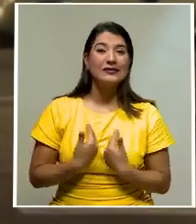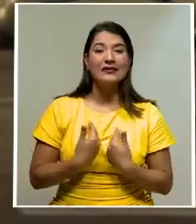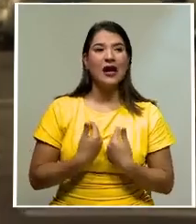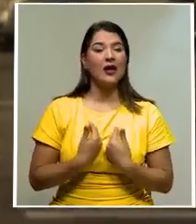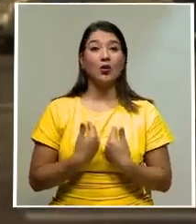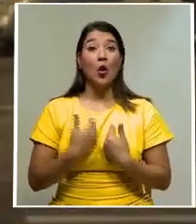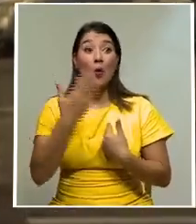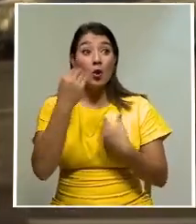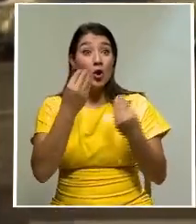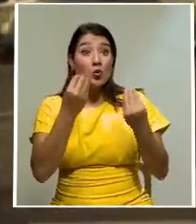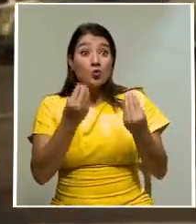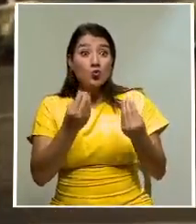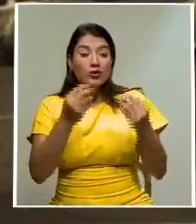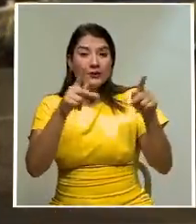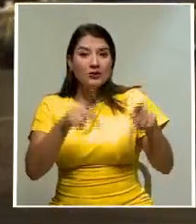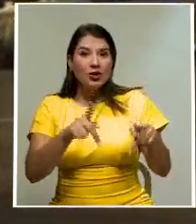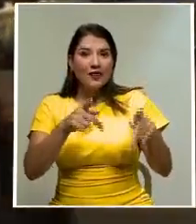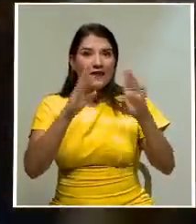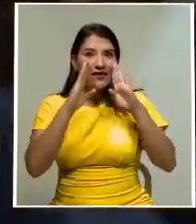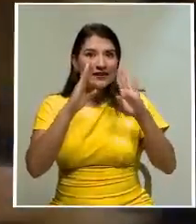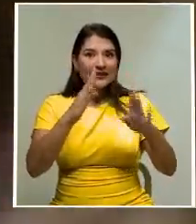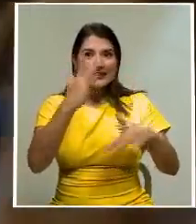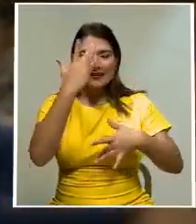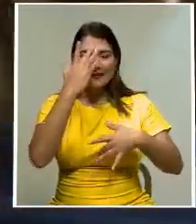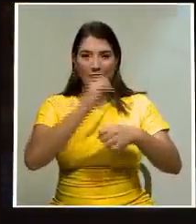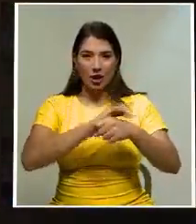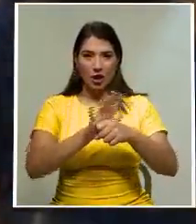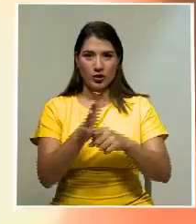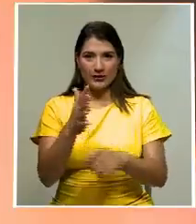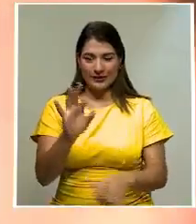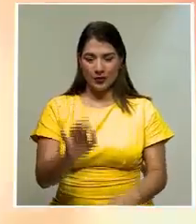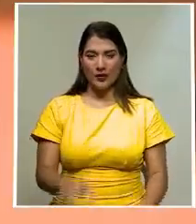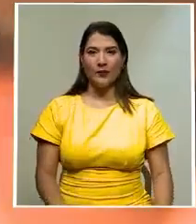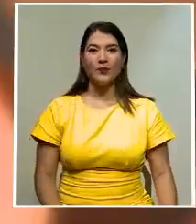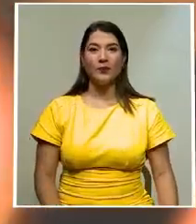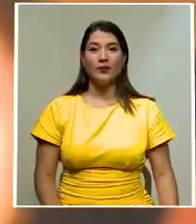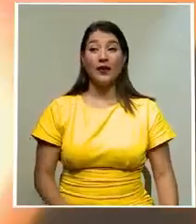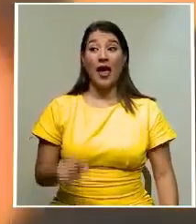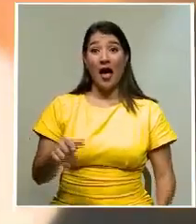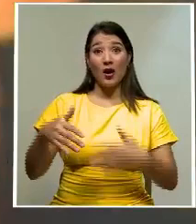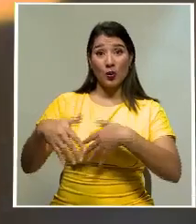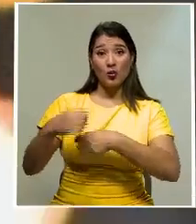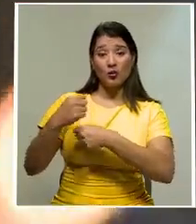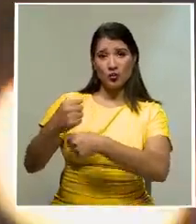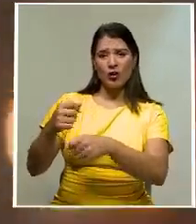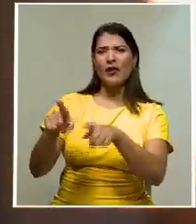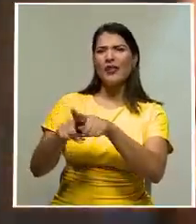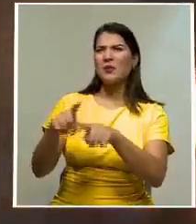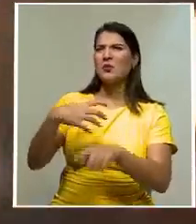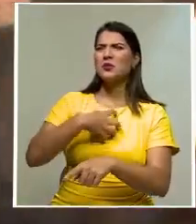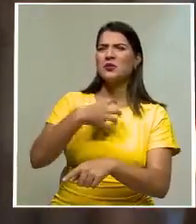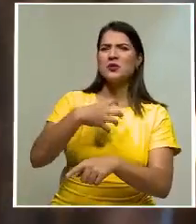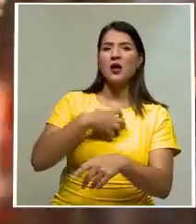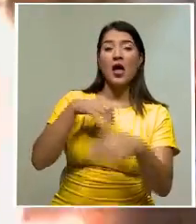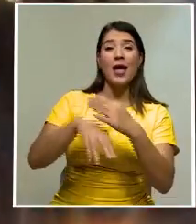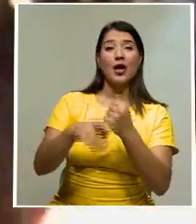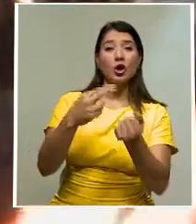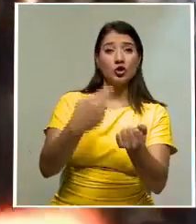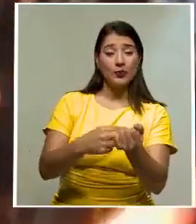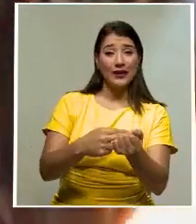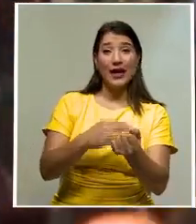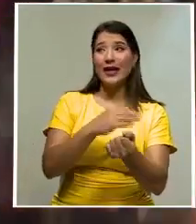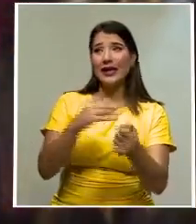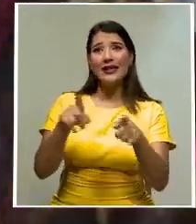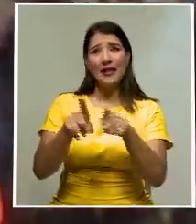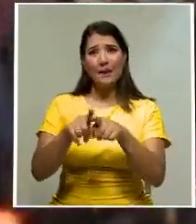por la afluencia de pacientes enfermos de COVID-19. La manifestación incluyó asambleas y protestas en los hospitales y se replicó